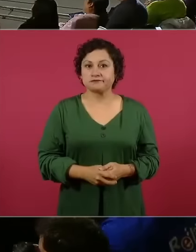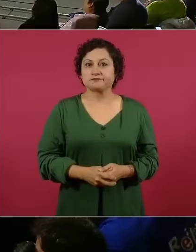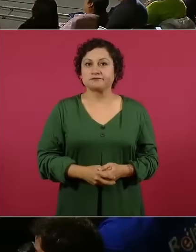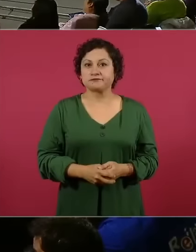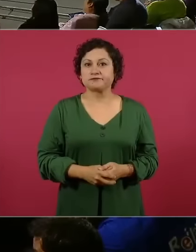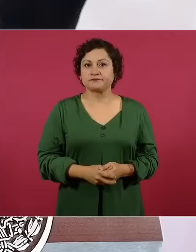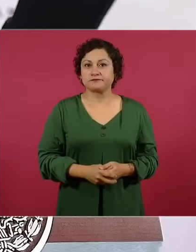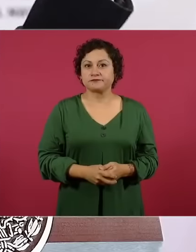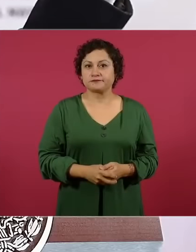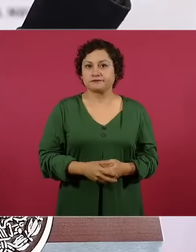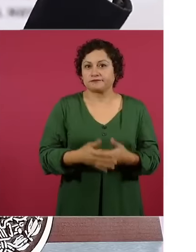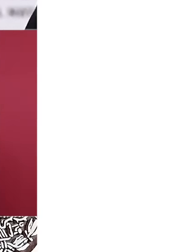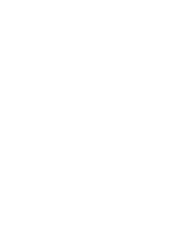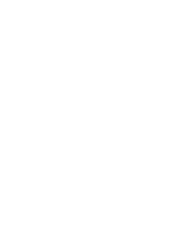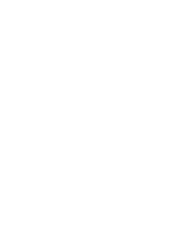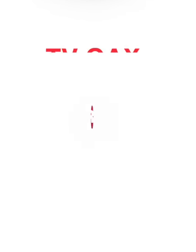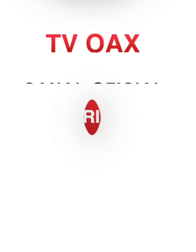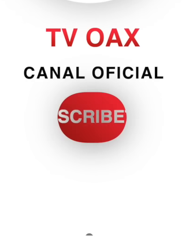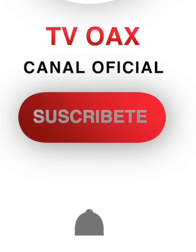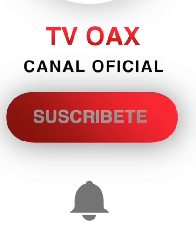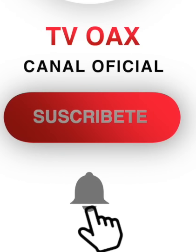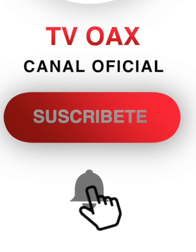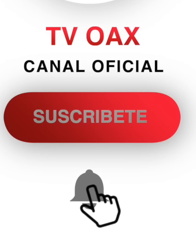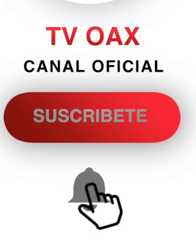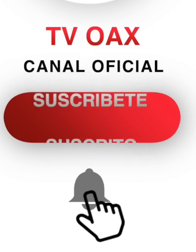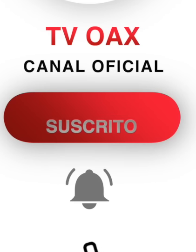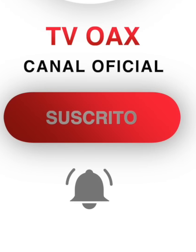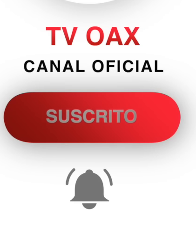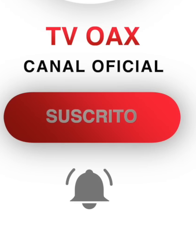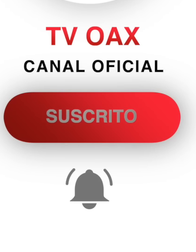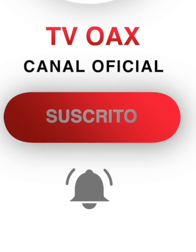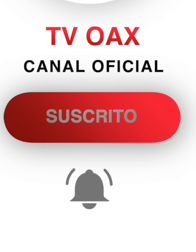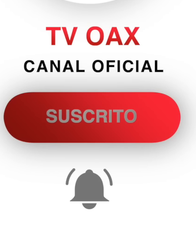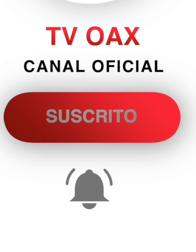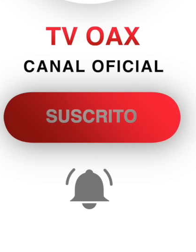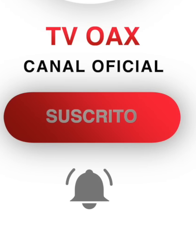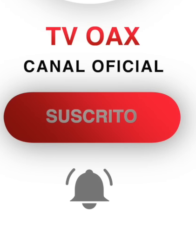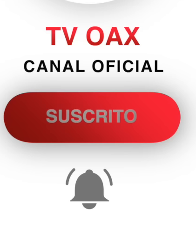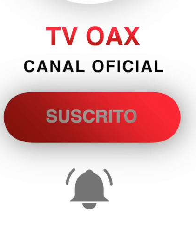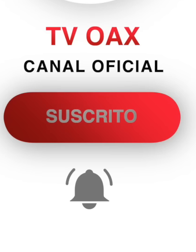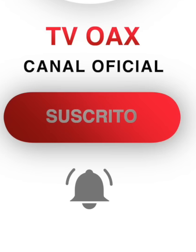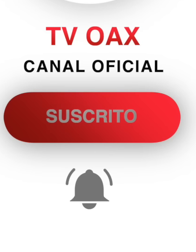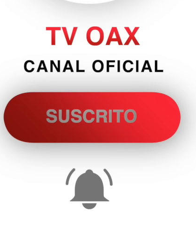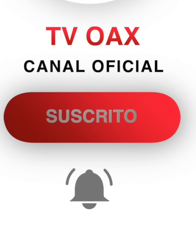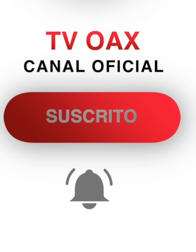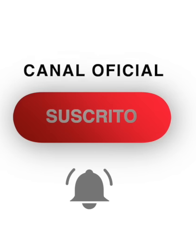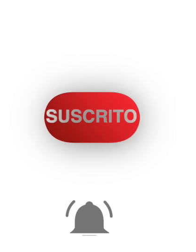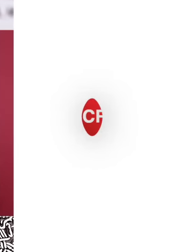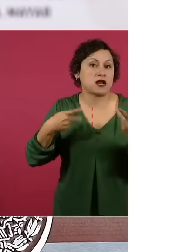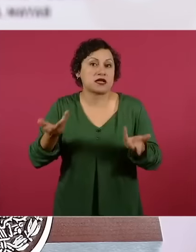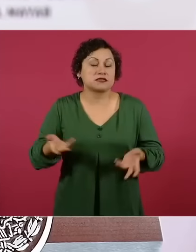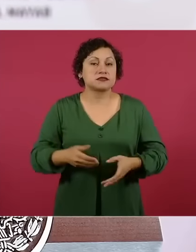Son las obras de Palenque para el pueblo de Palenque.